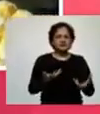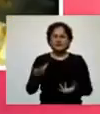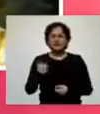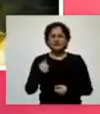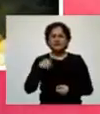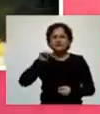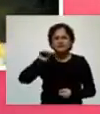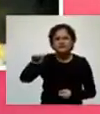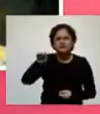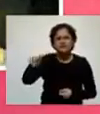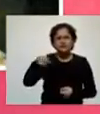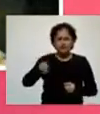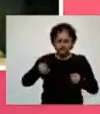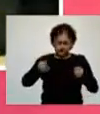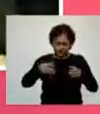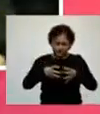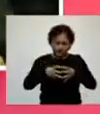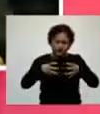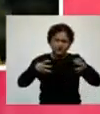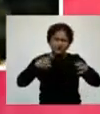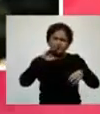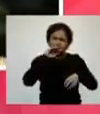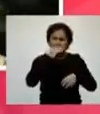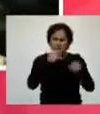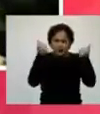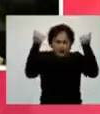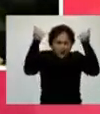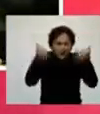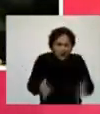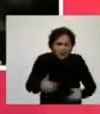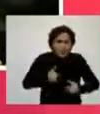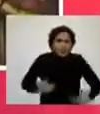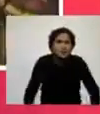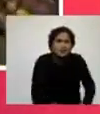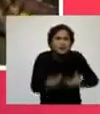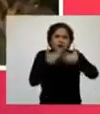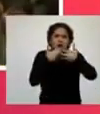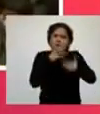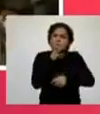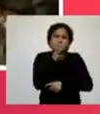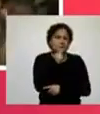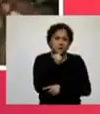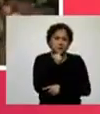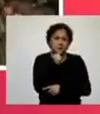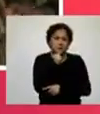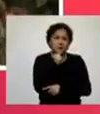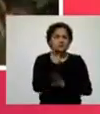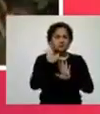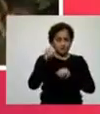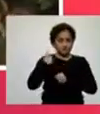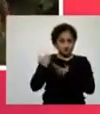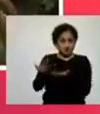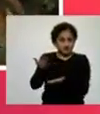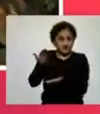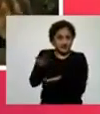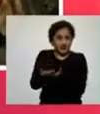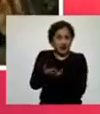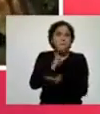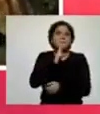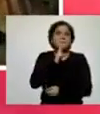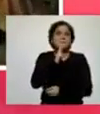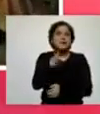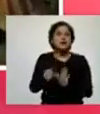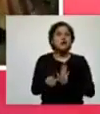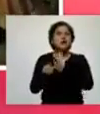oye, pero están muy grandes. Ni siquiera puedo cargarlos. Mejor te propongo un truco de magia. Dame